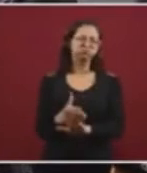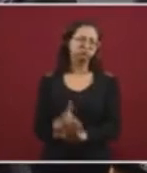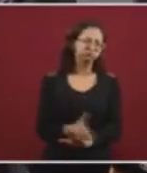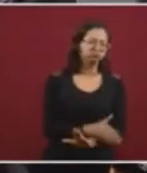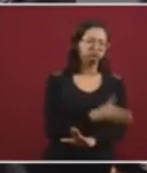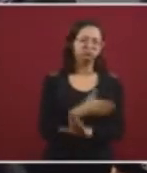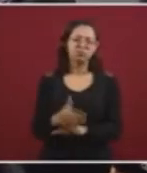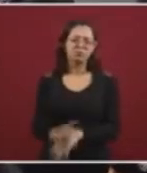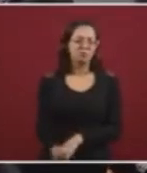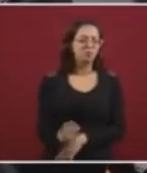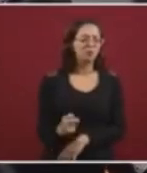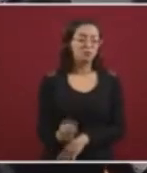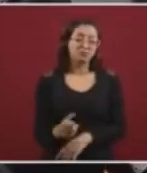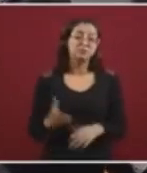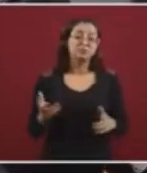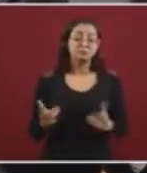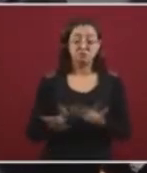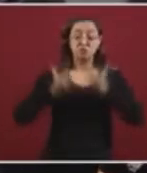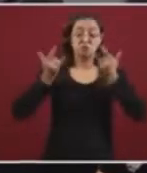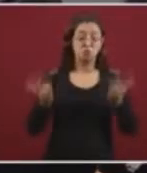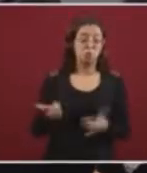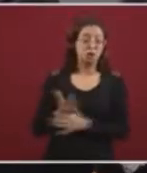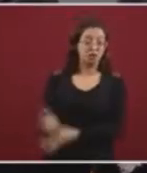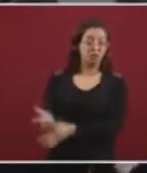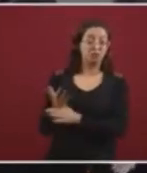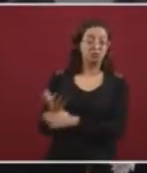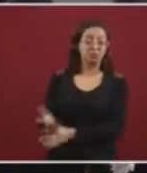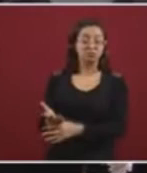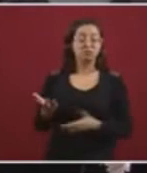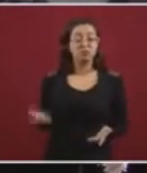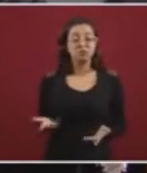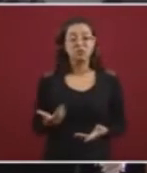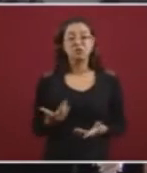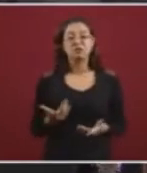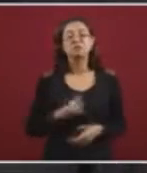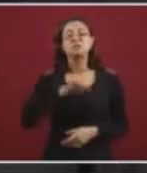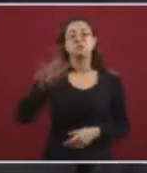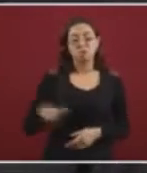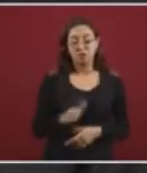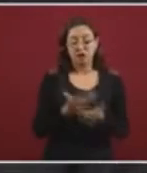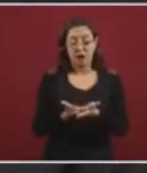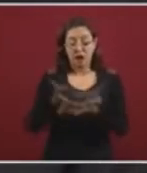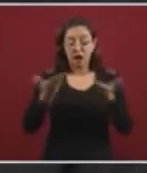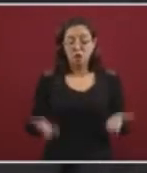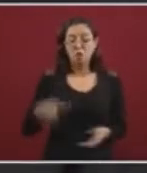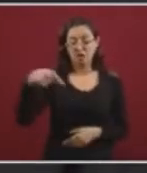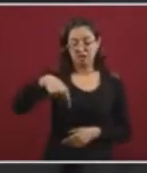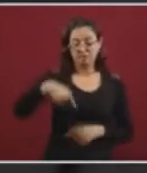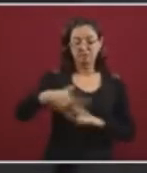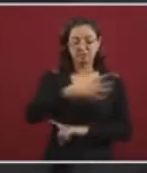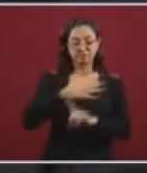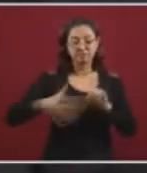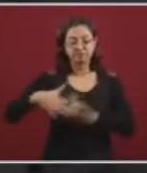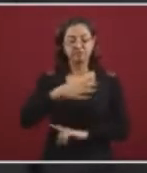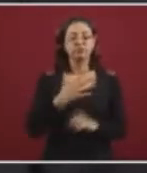Entonces, de ahí viene esa frase, pero se dio un contexto aquí muy especial. Si se sale, si se